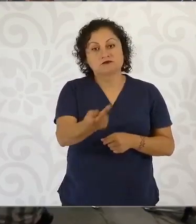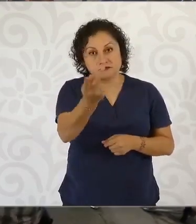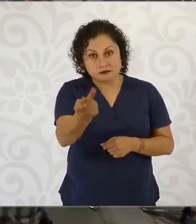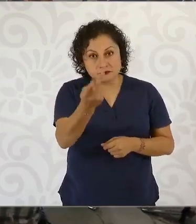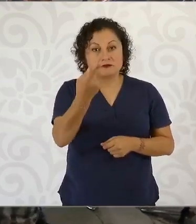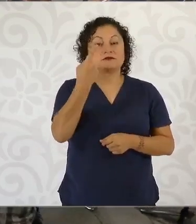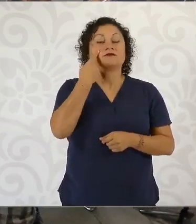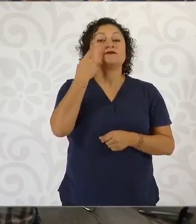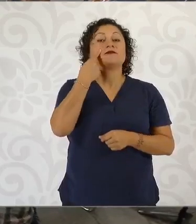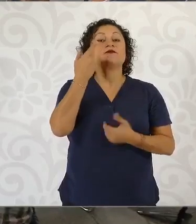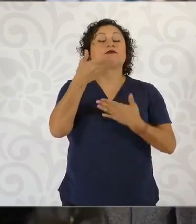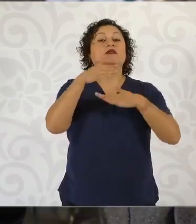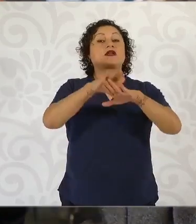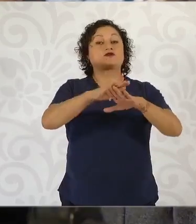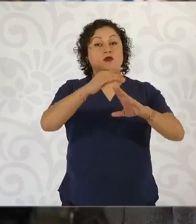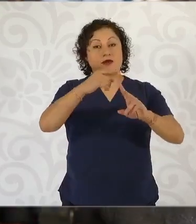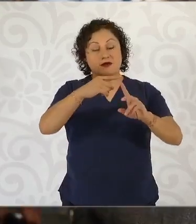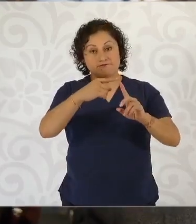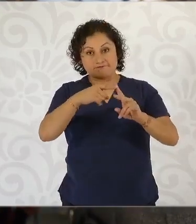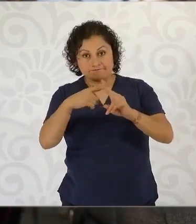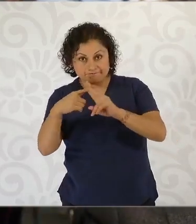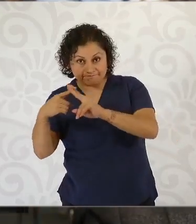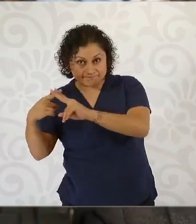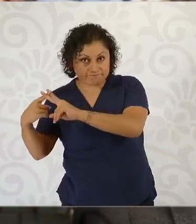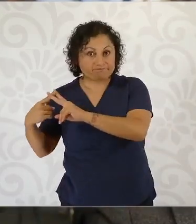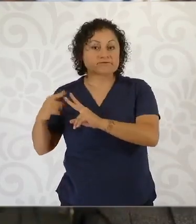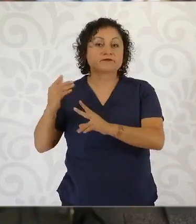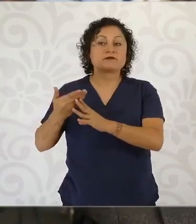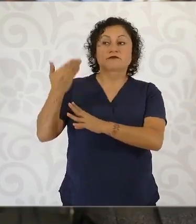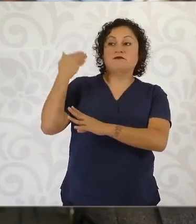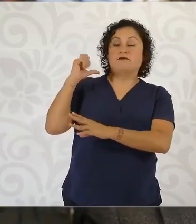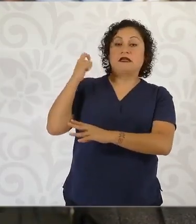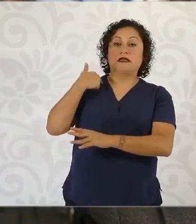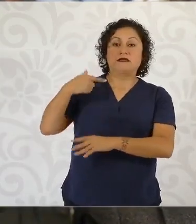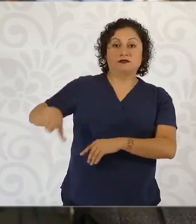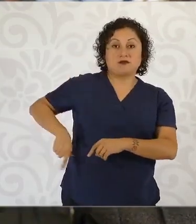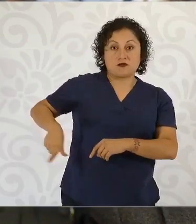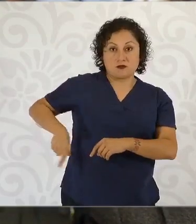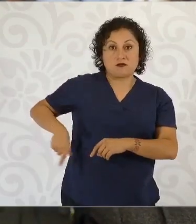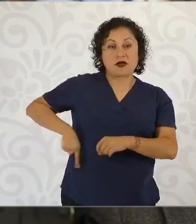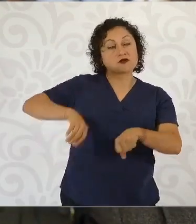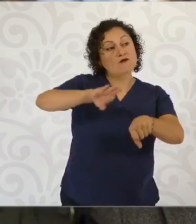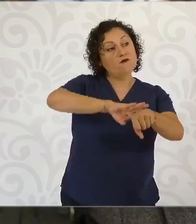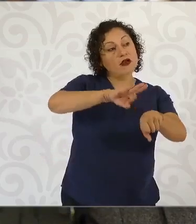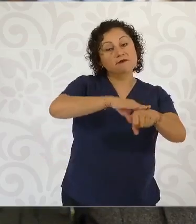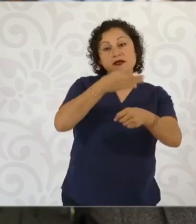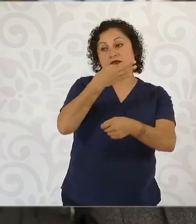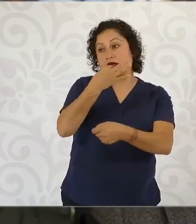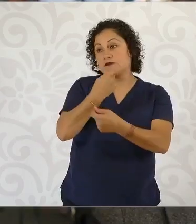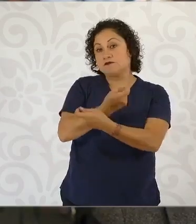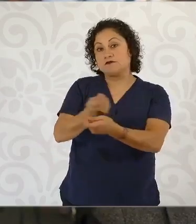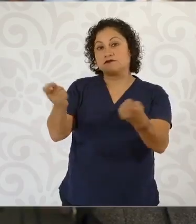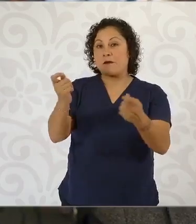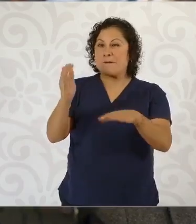oficiales, durante el sexenio del presidente Andrés Manuel López Obrador, aumentó en 5 las recetas no surtidas en los hospitales públicos